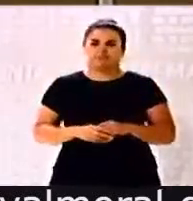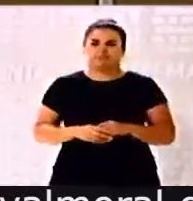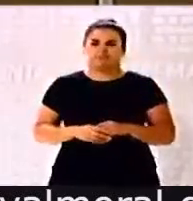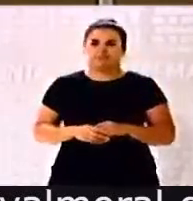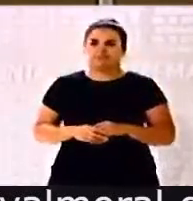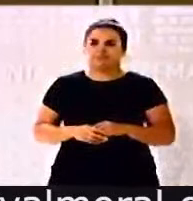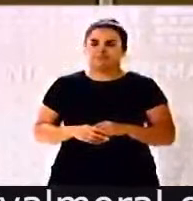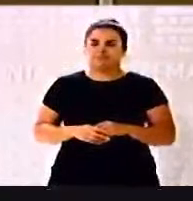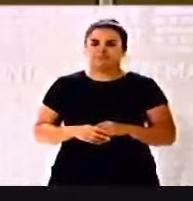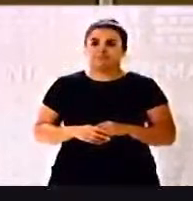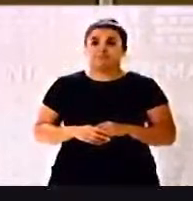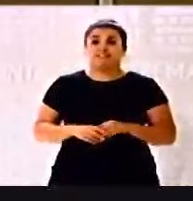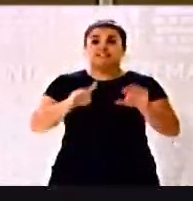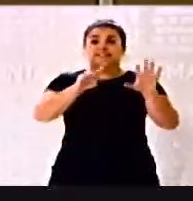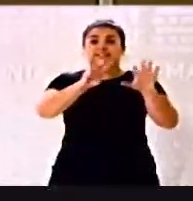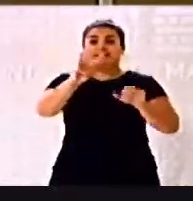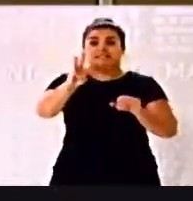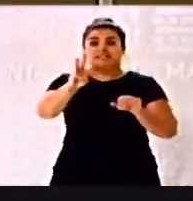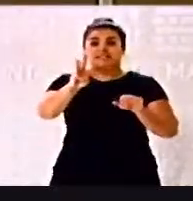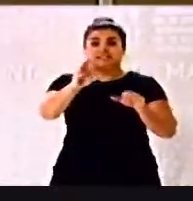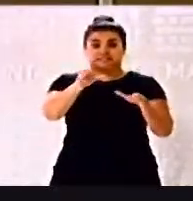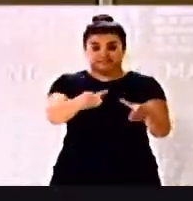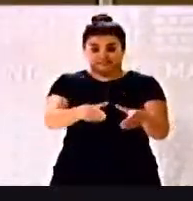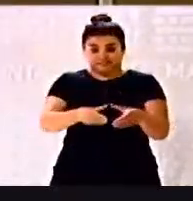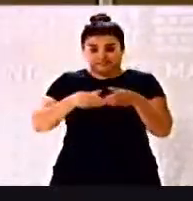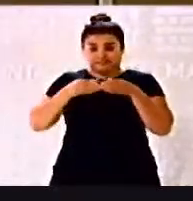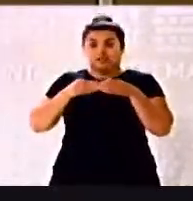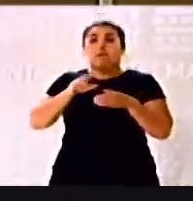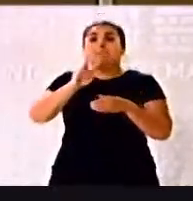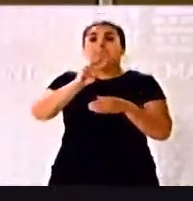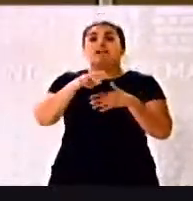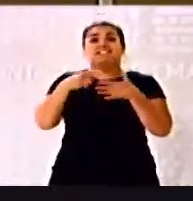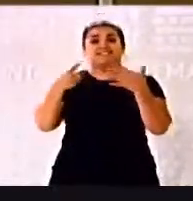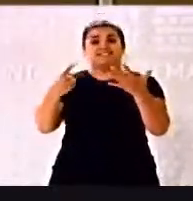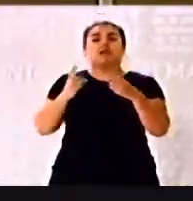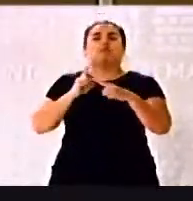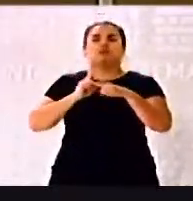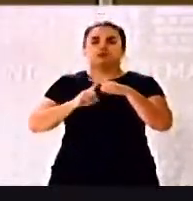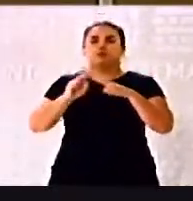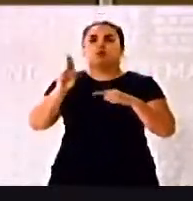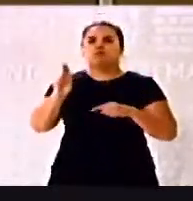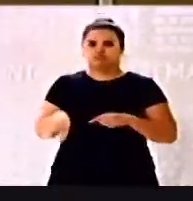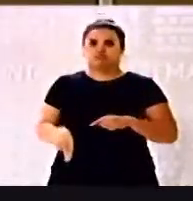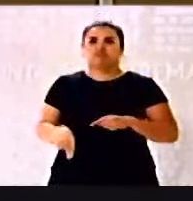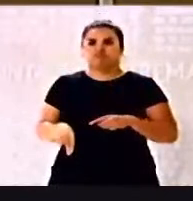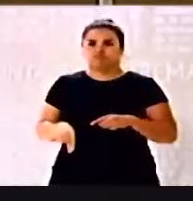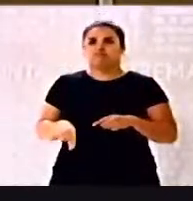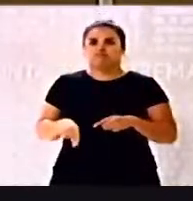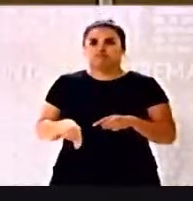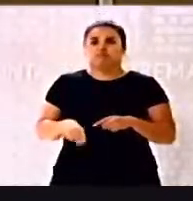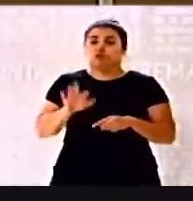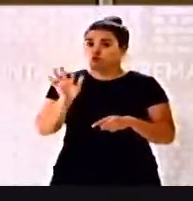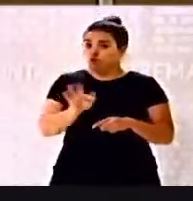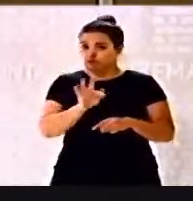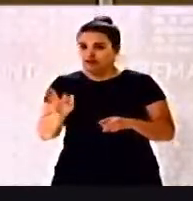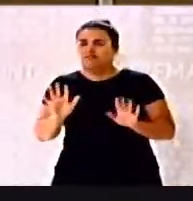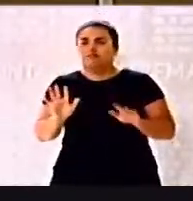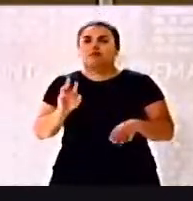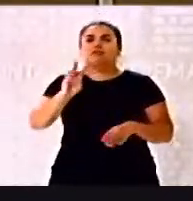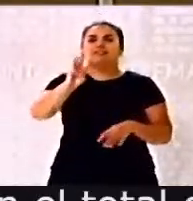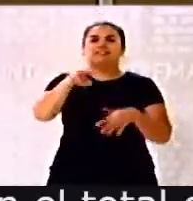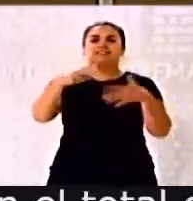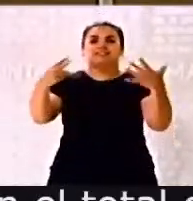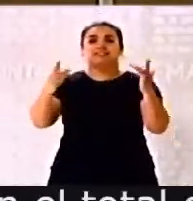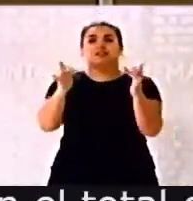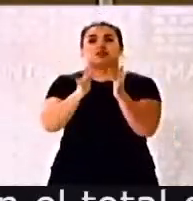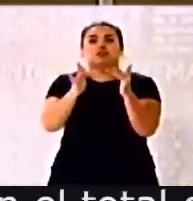De esas 63 personas hemos llegado a tener 26 casos positivos en el total del brote y 37